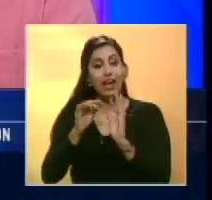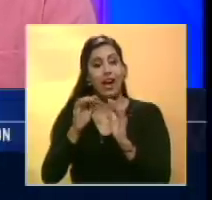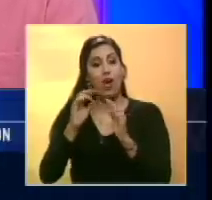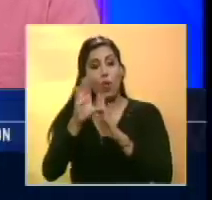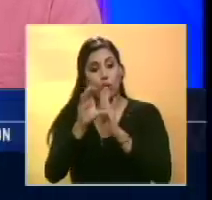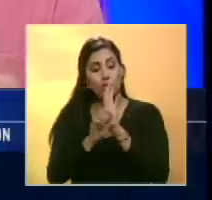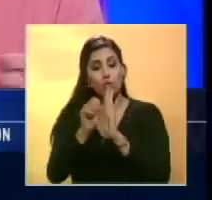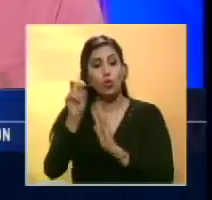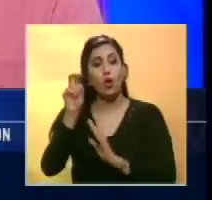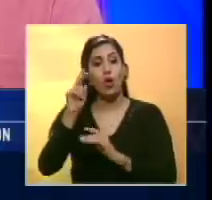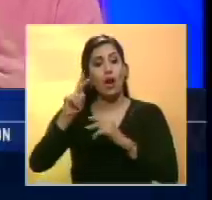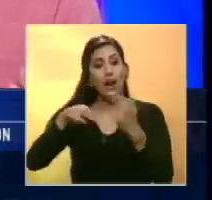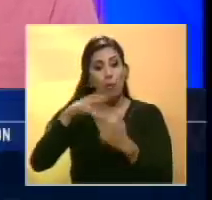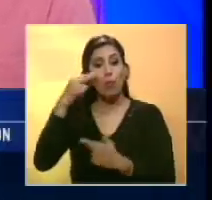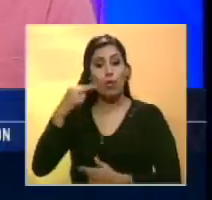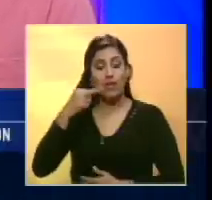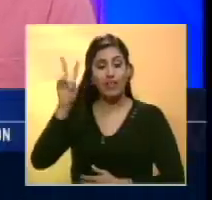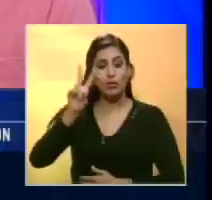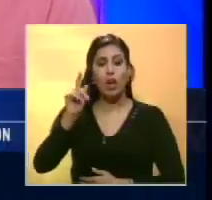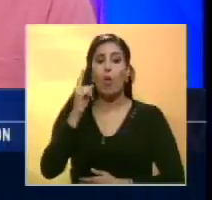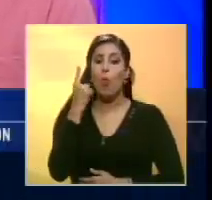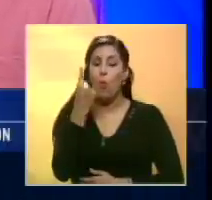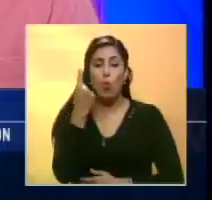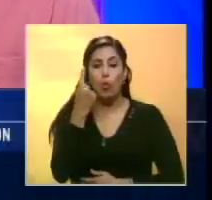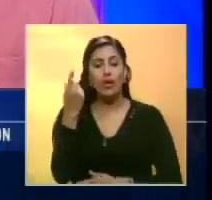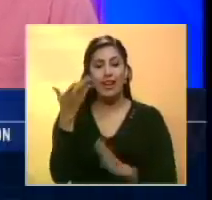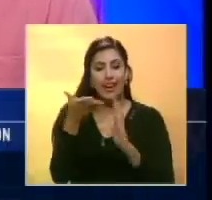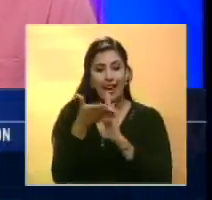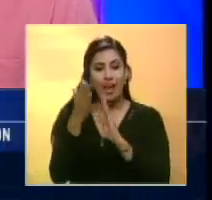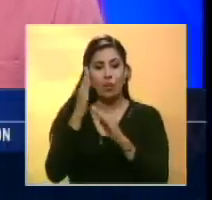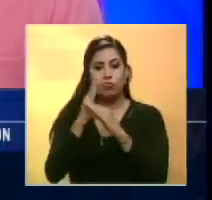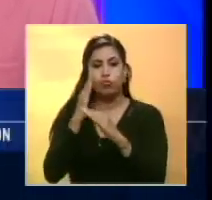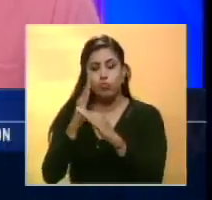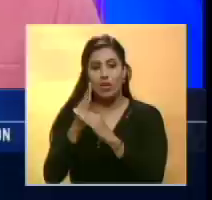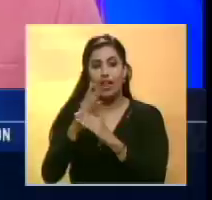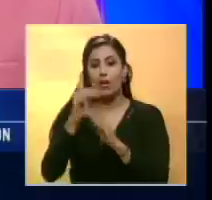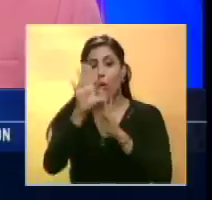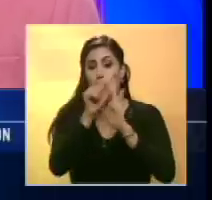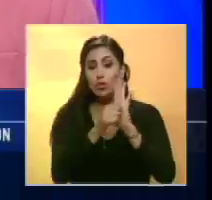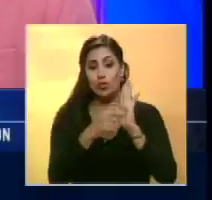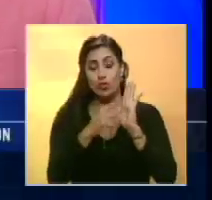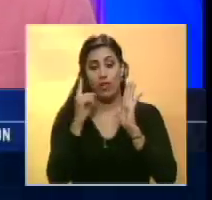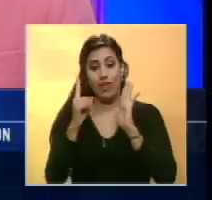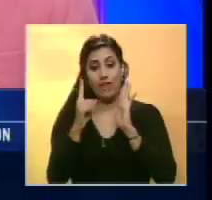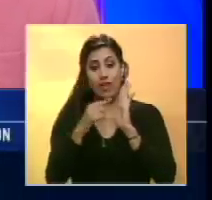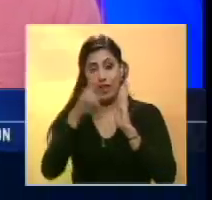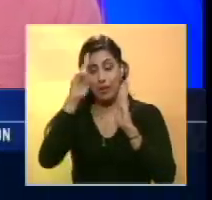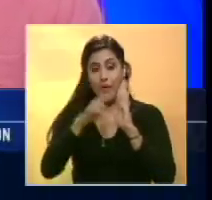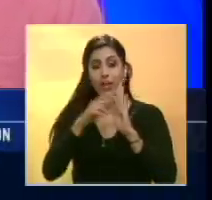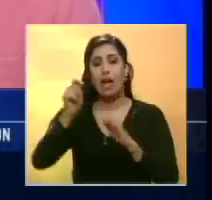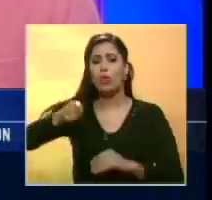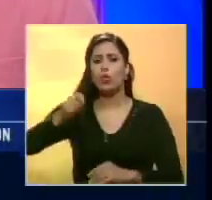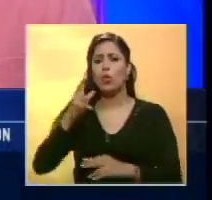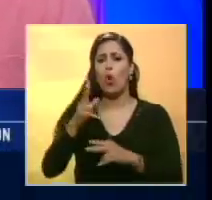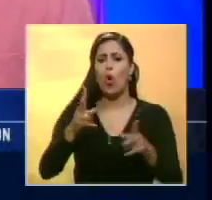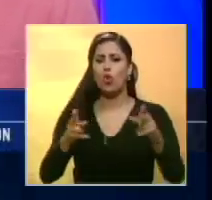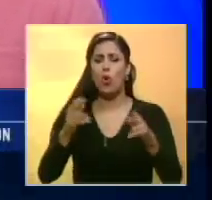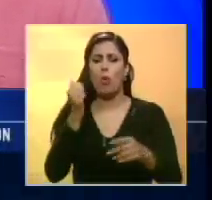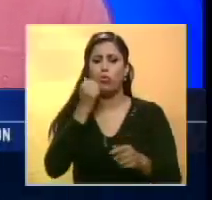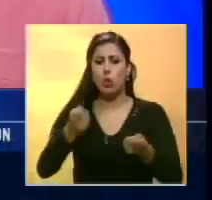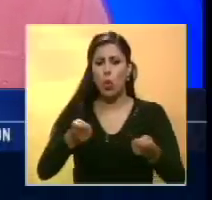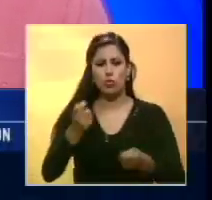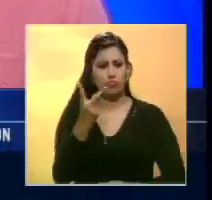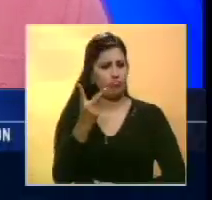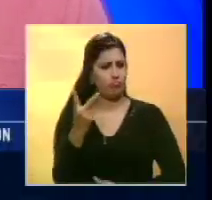República, porque el único instrumento que limita a los poderes del Estado venezolano, que son 5, es la Constitución. El TCJ no es un limitante de ningún otro poder